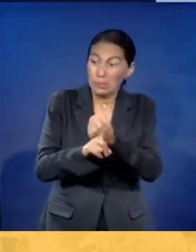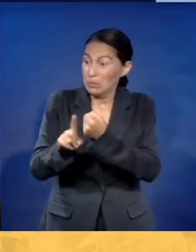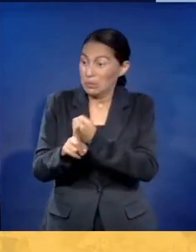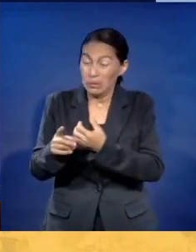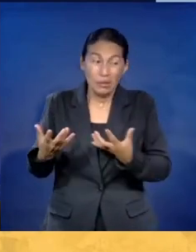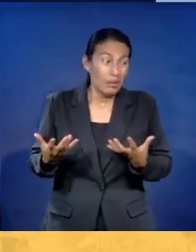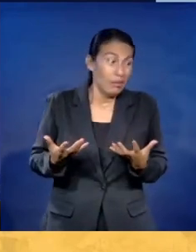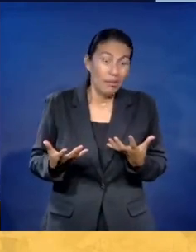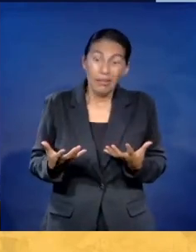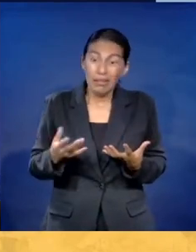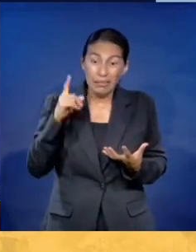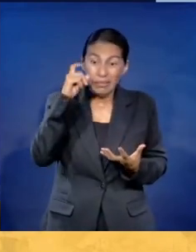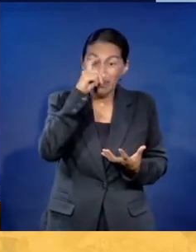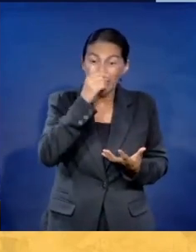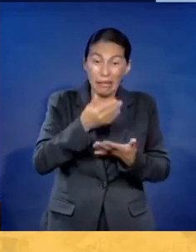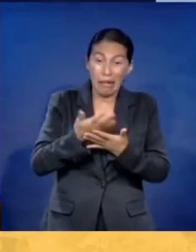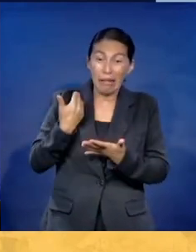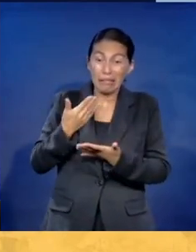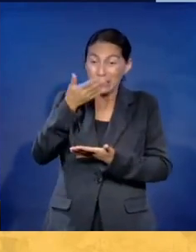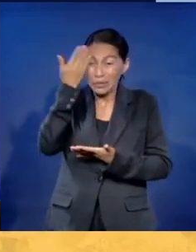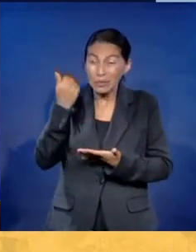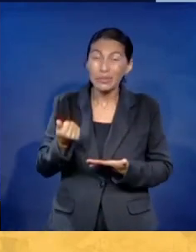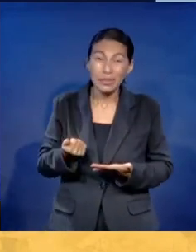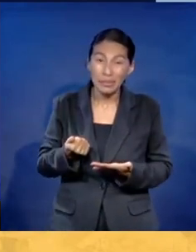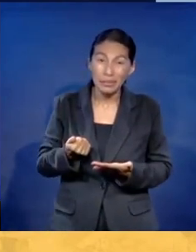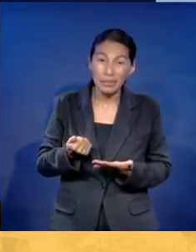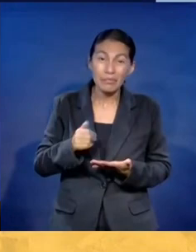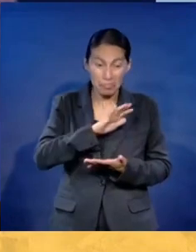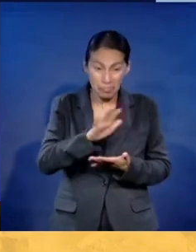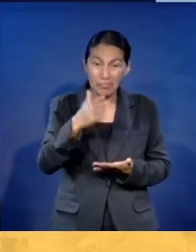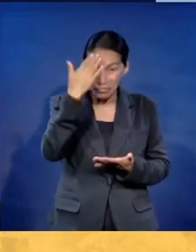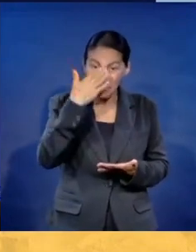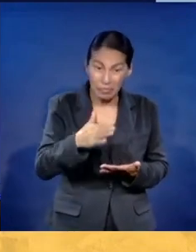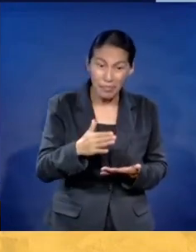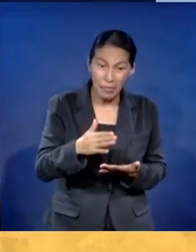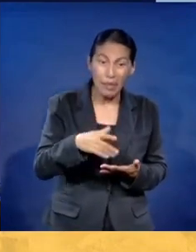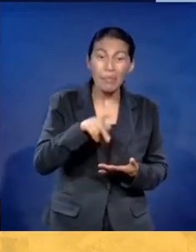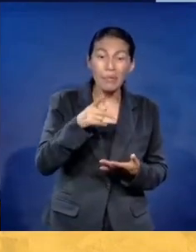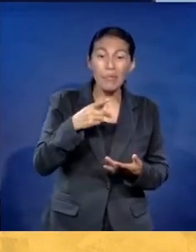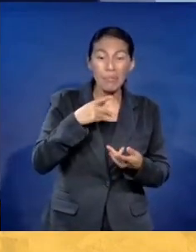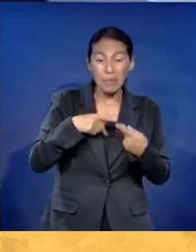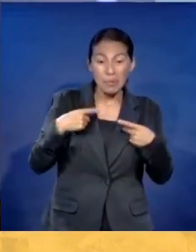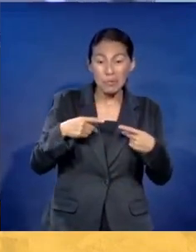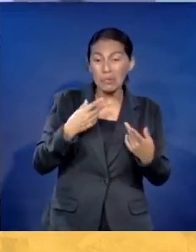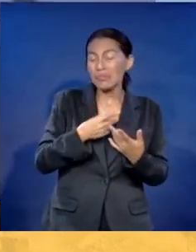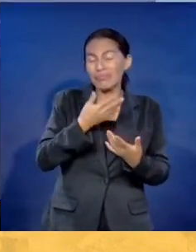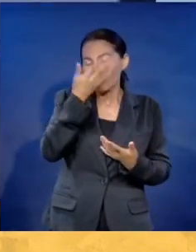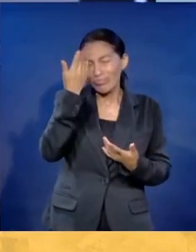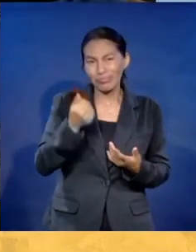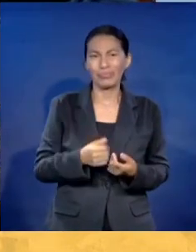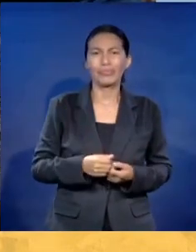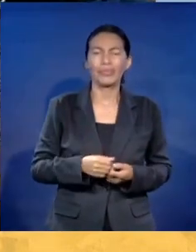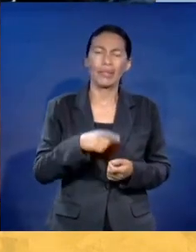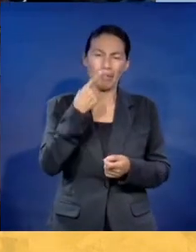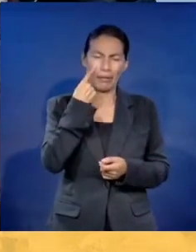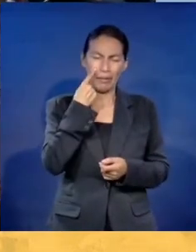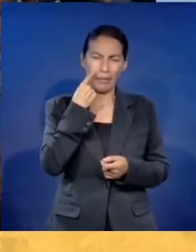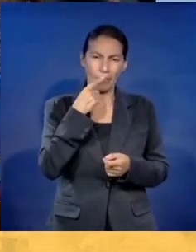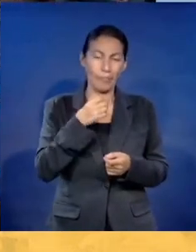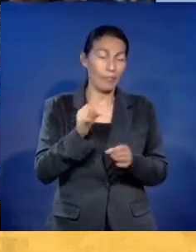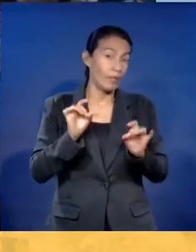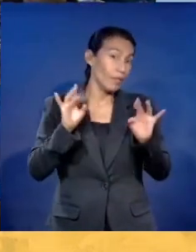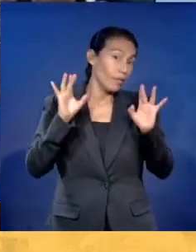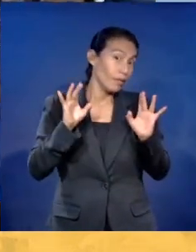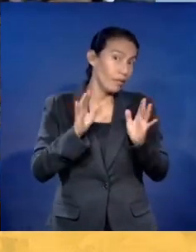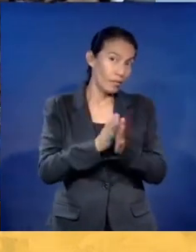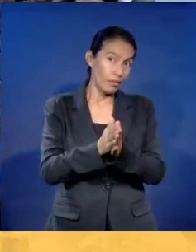nunca pensamos que ocurrirían pero sí iban a ocurrir están planeadas en las relaciones un día agarré un libro de familia y empecé a leerlo la verdad